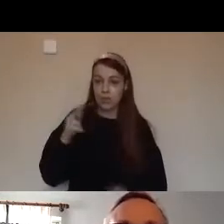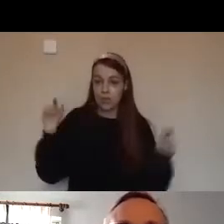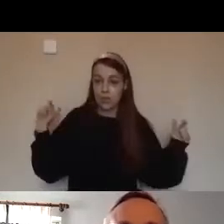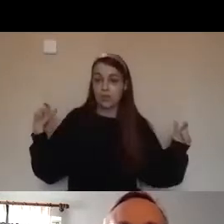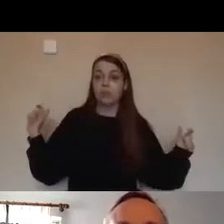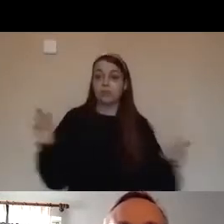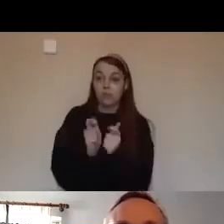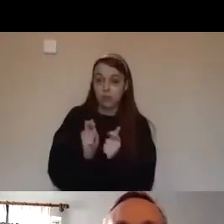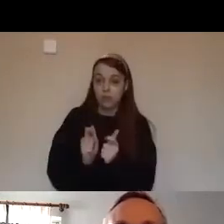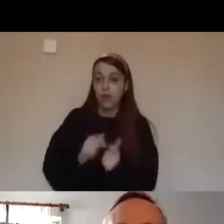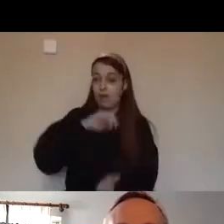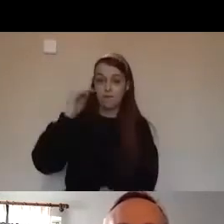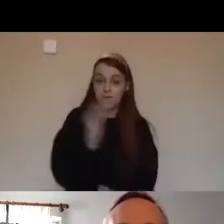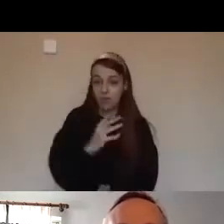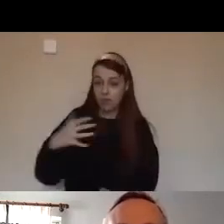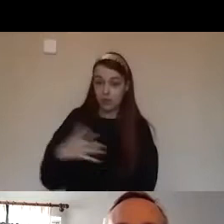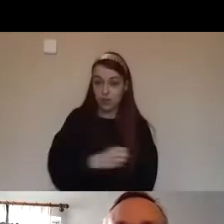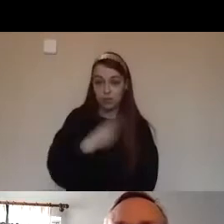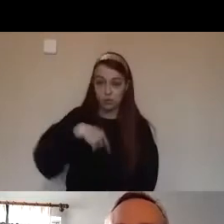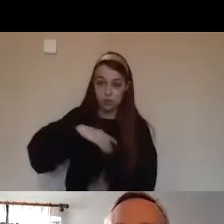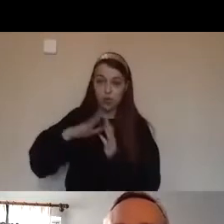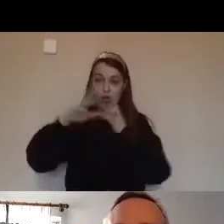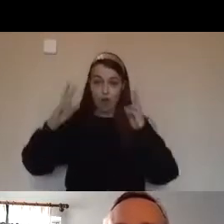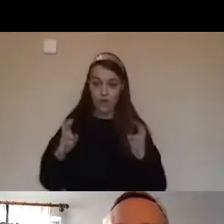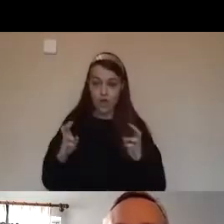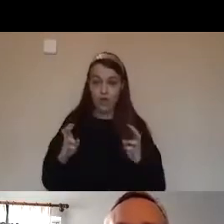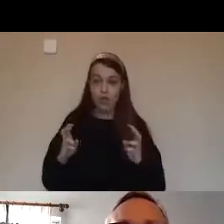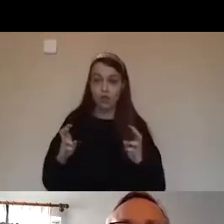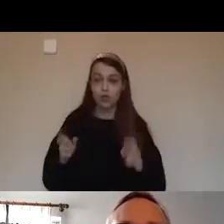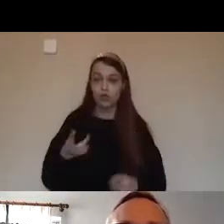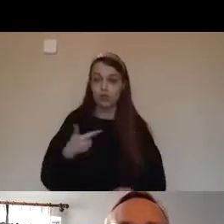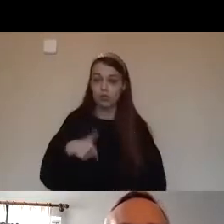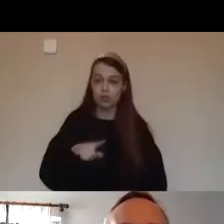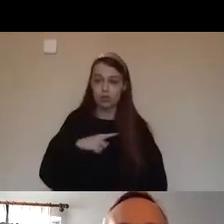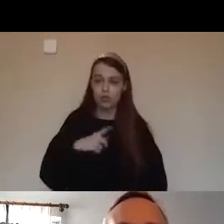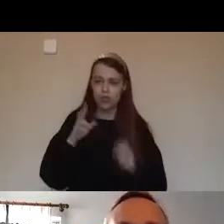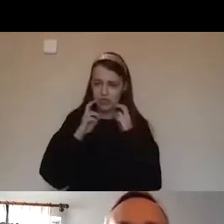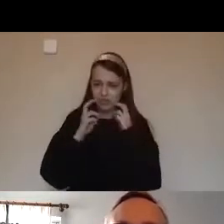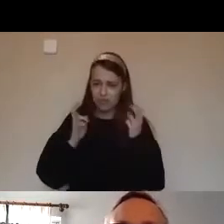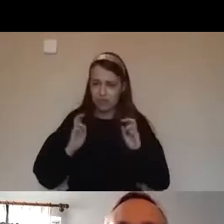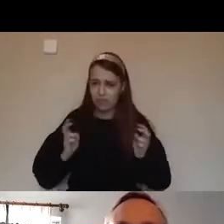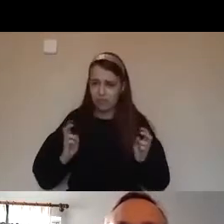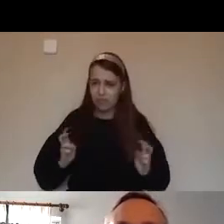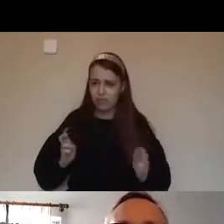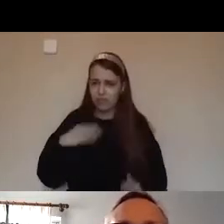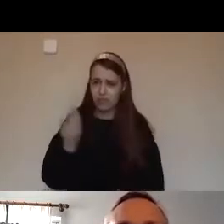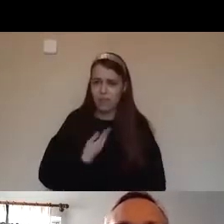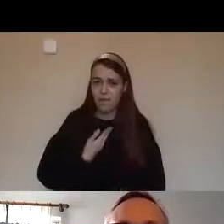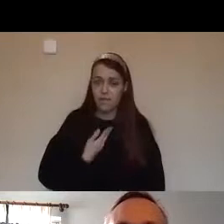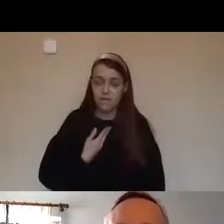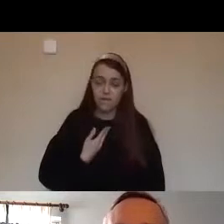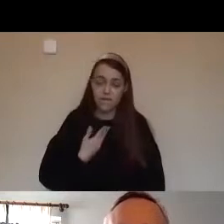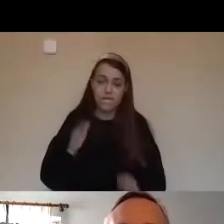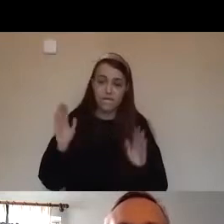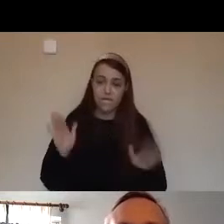Hemos estado confinados, hemos sufrido un gran estrés y esto nos ha causado